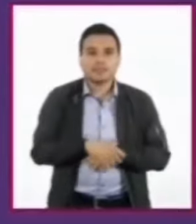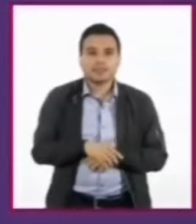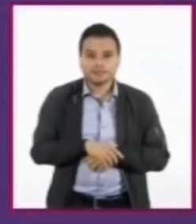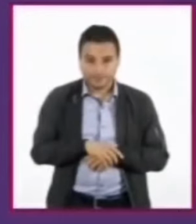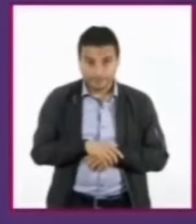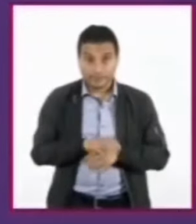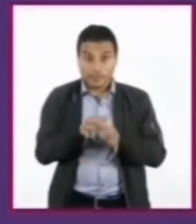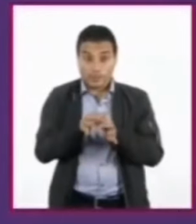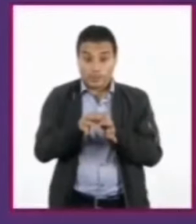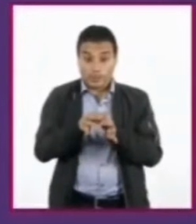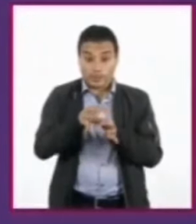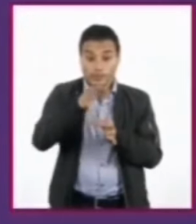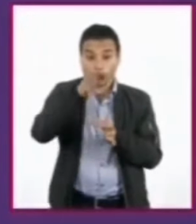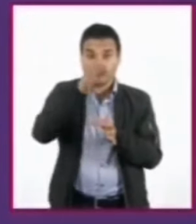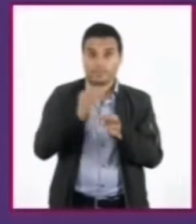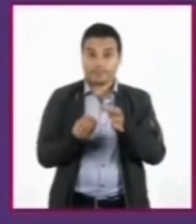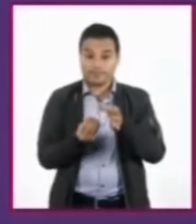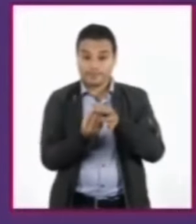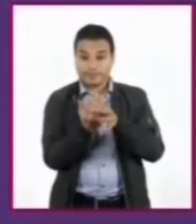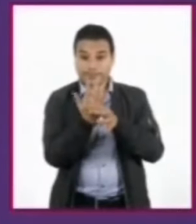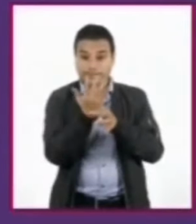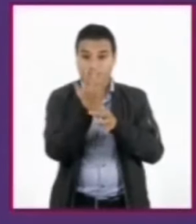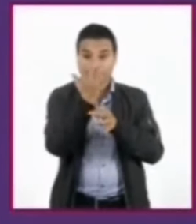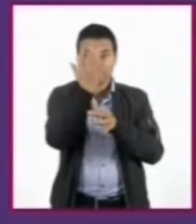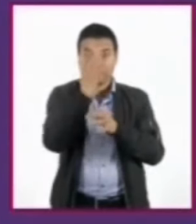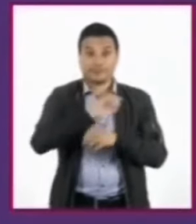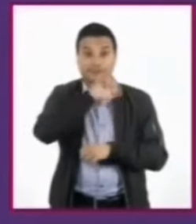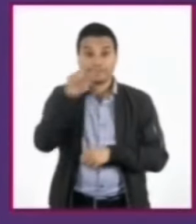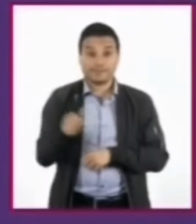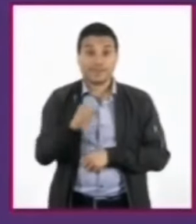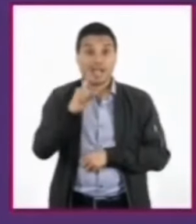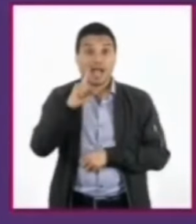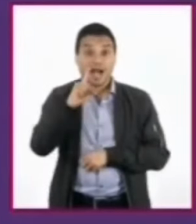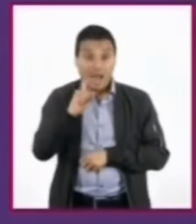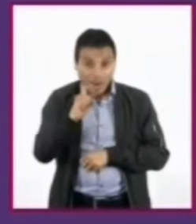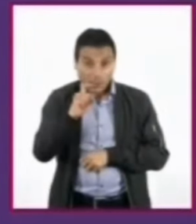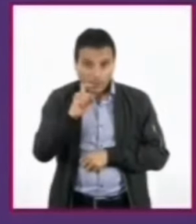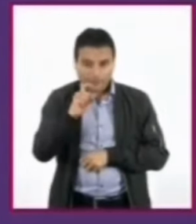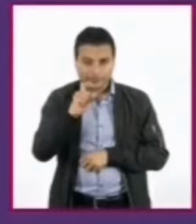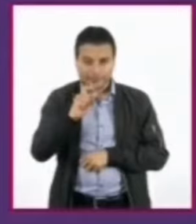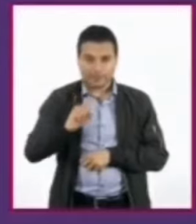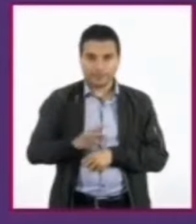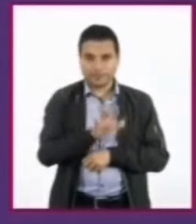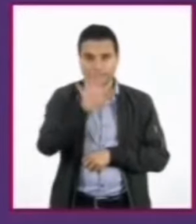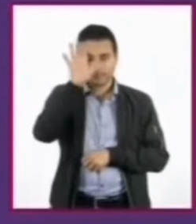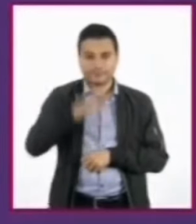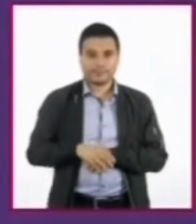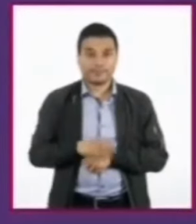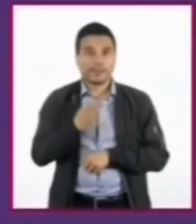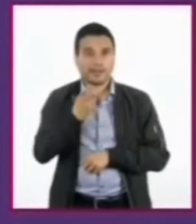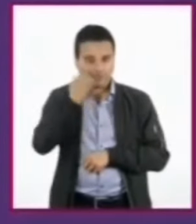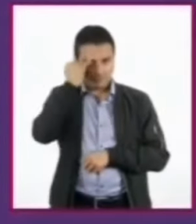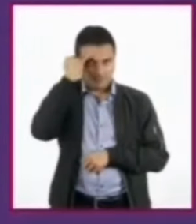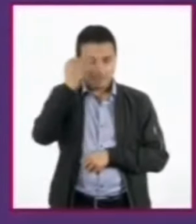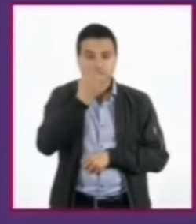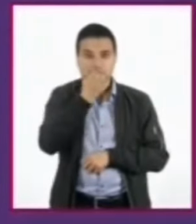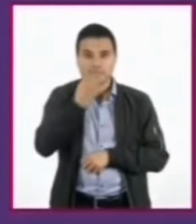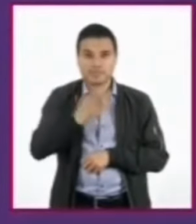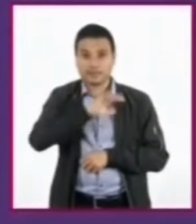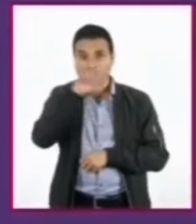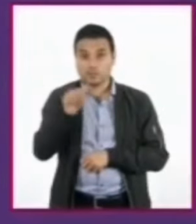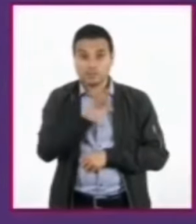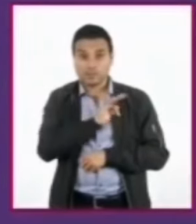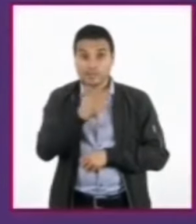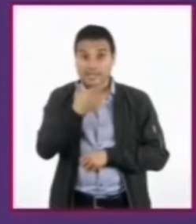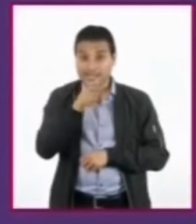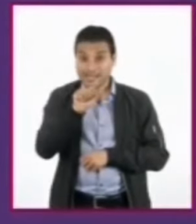tubo y subían hacia el segundo matraz, desplazando el agua y quedando atrapado. Gracias a este ingenioso sistema, Hales logró medir el volumen del